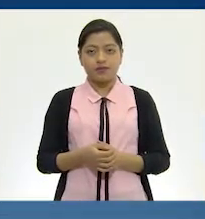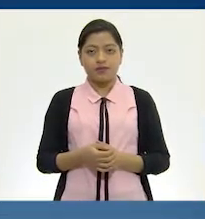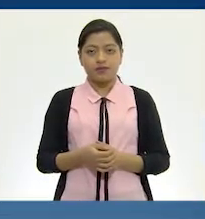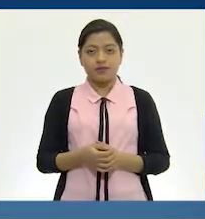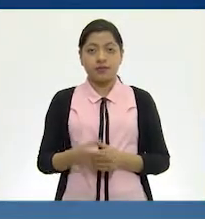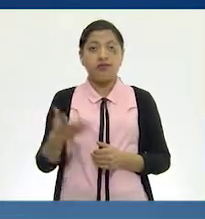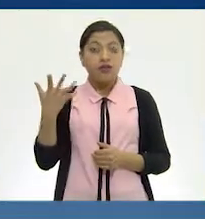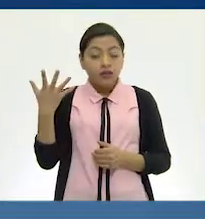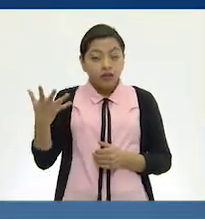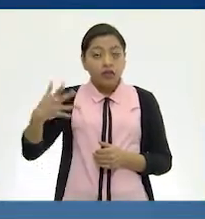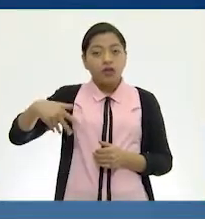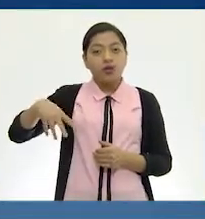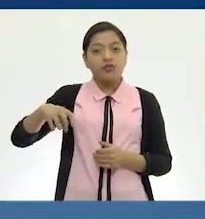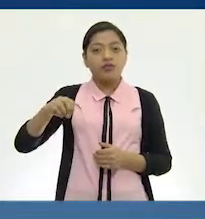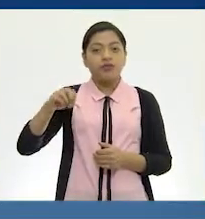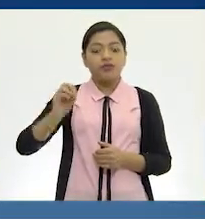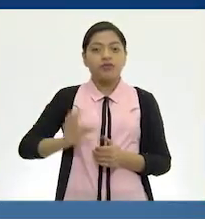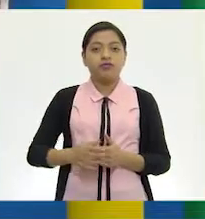La manita.